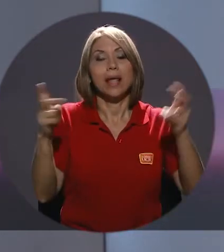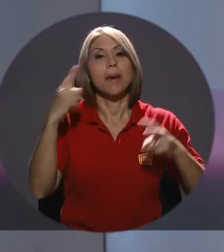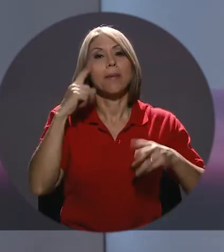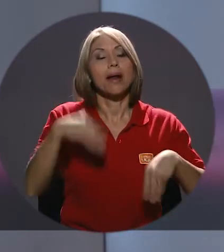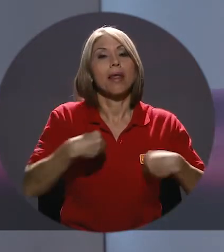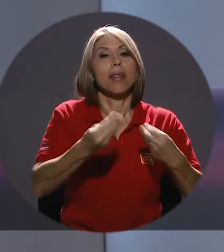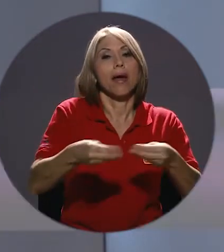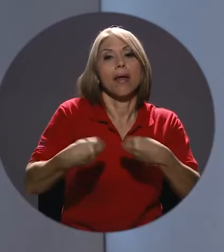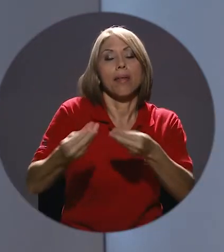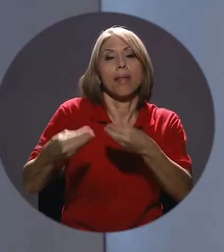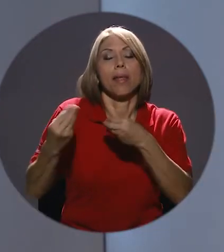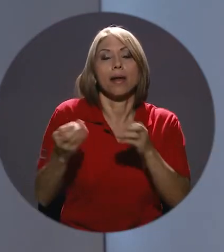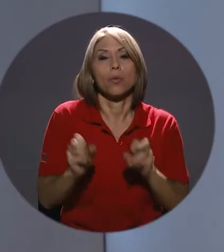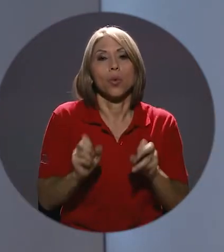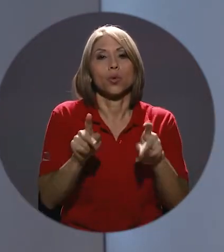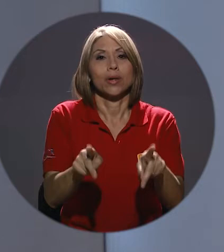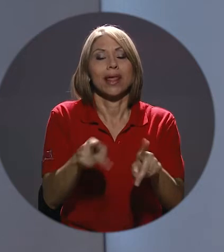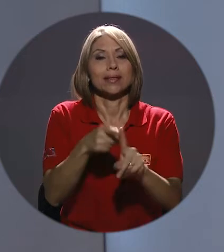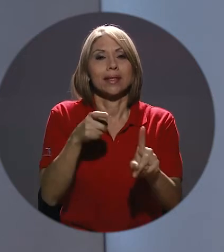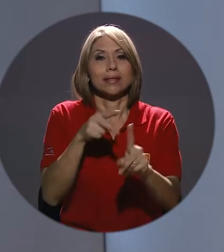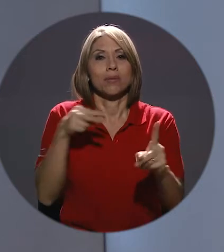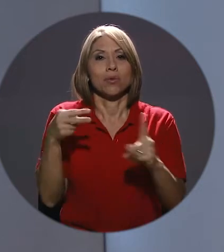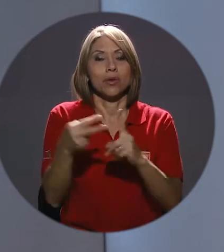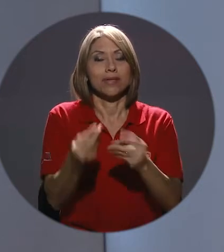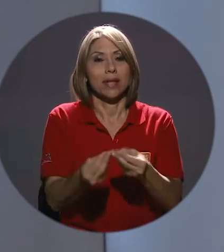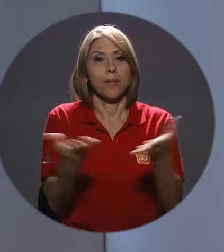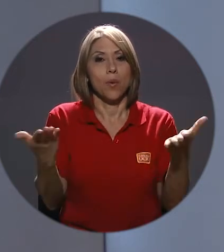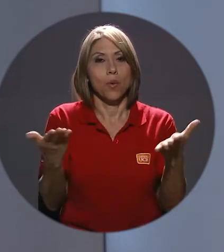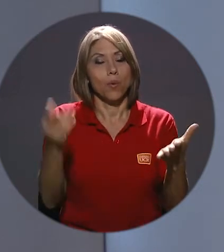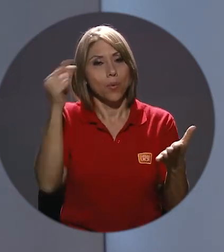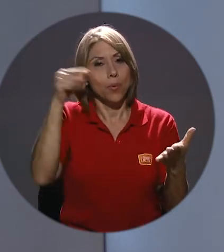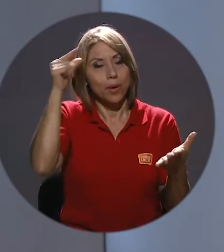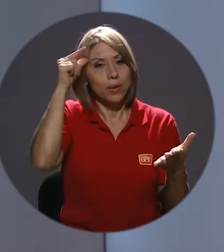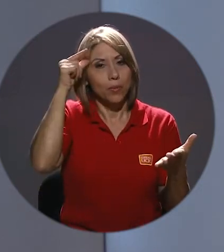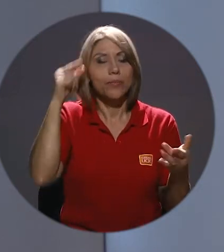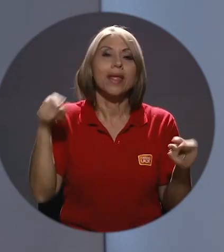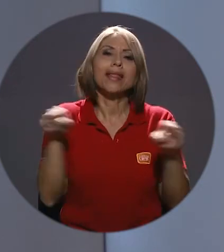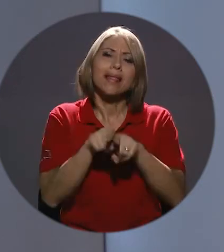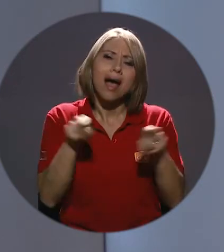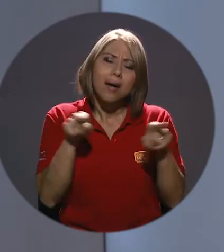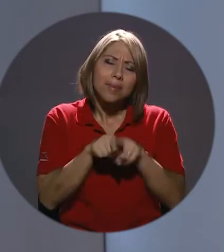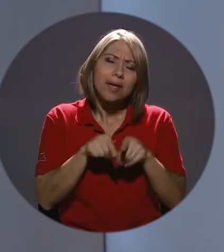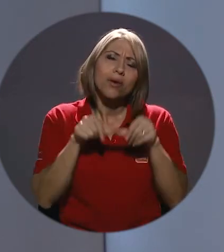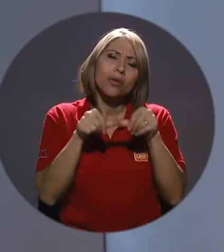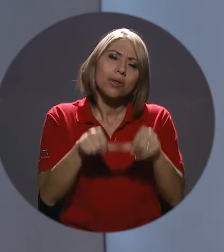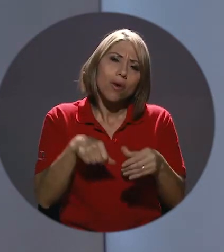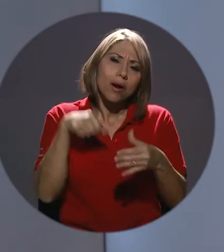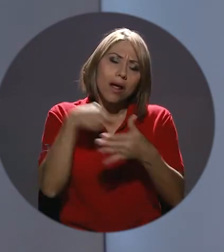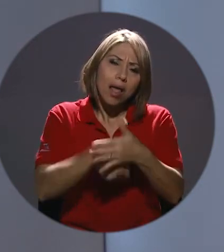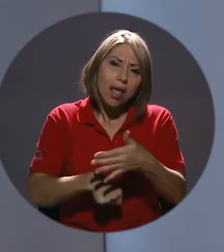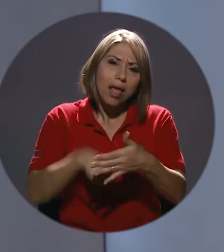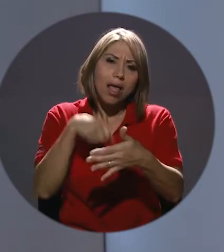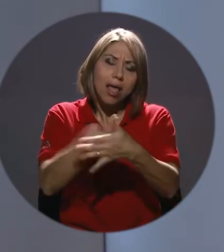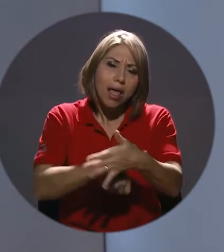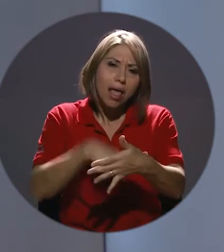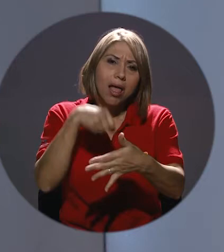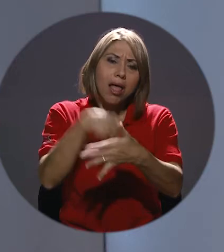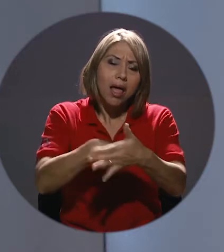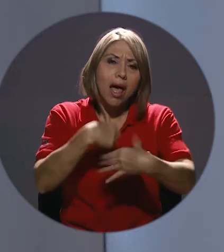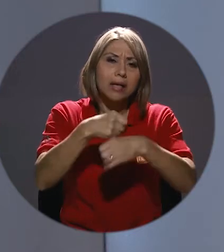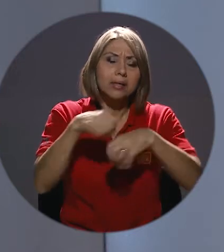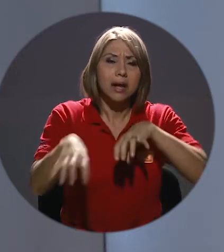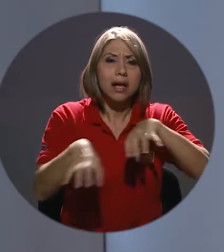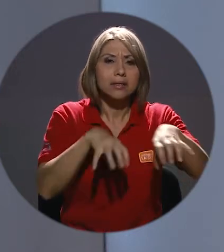de oportunidades desde el punto de vista del Estado, sino también de seguir insistiendo en esas acciones que lleven a un